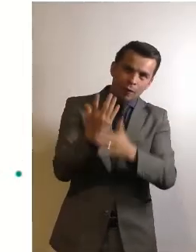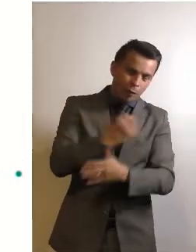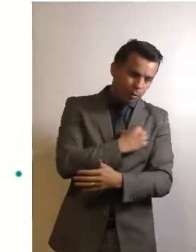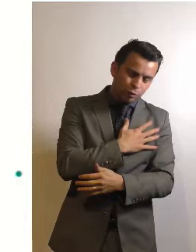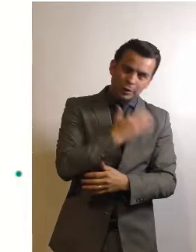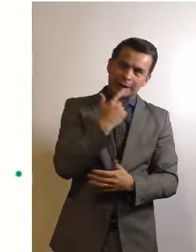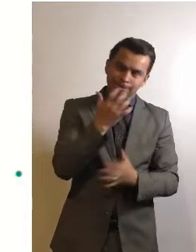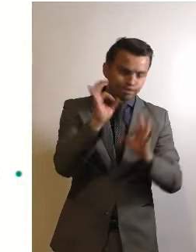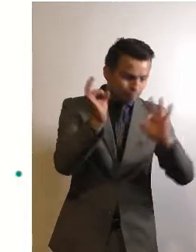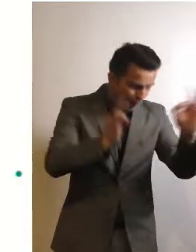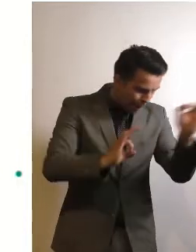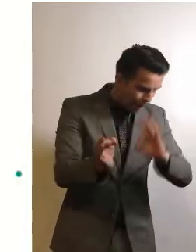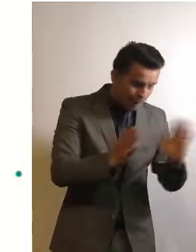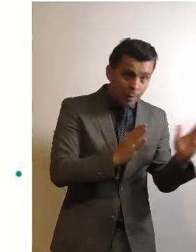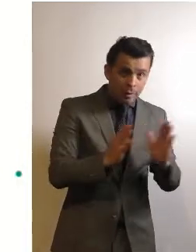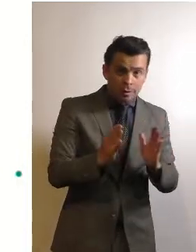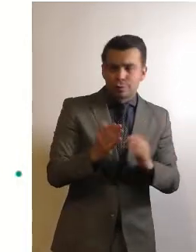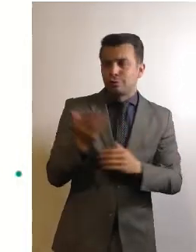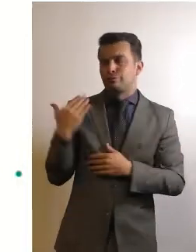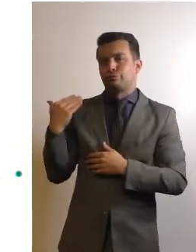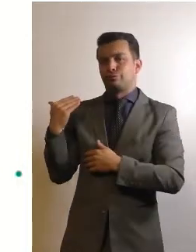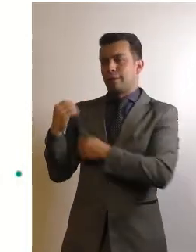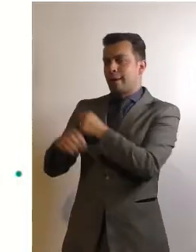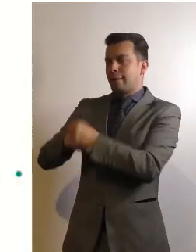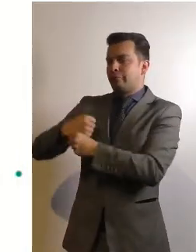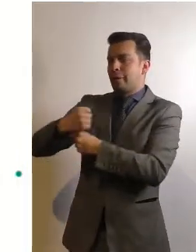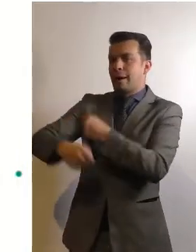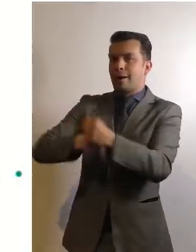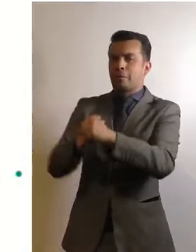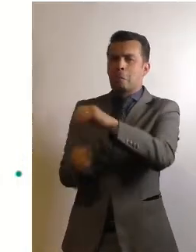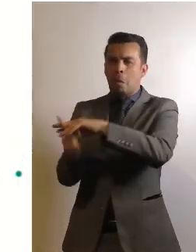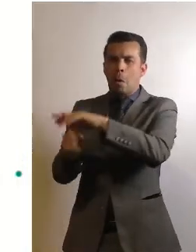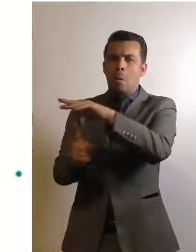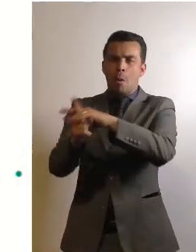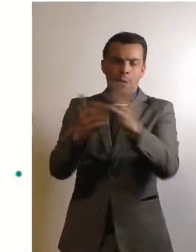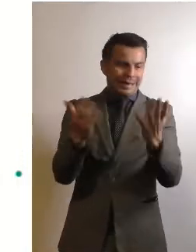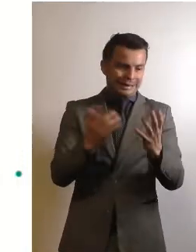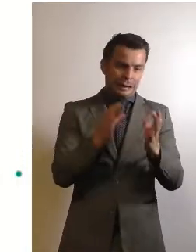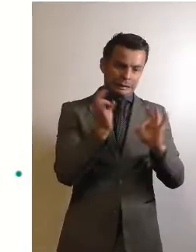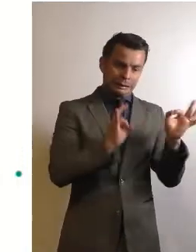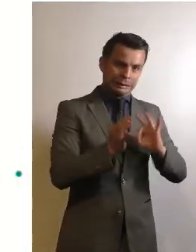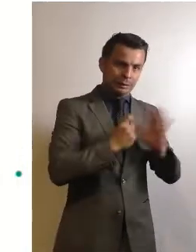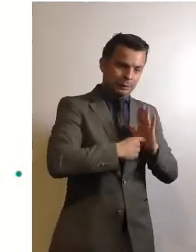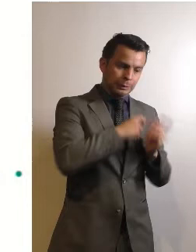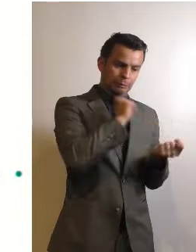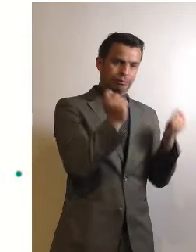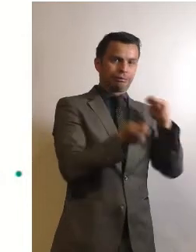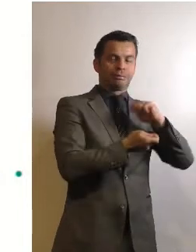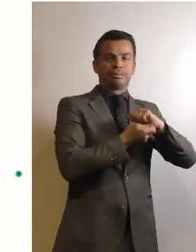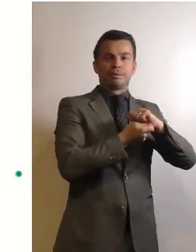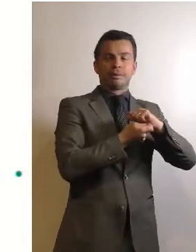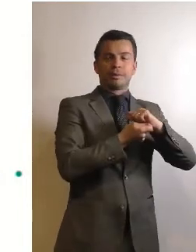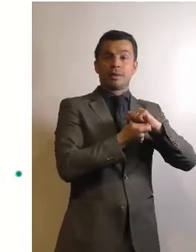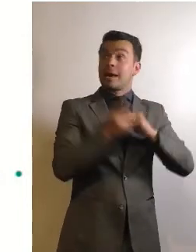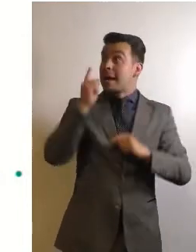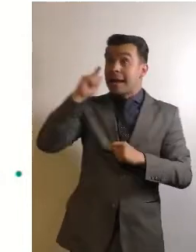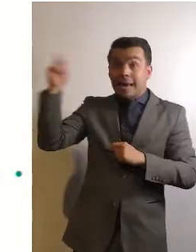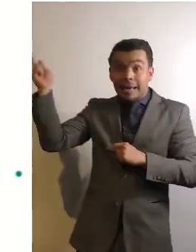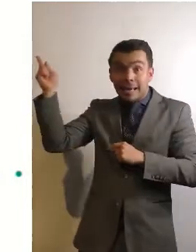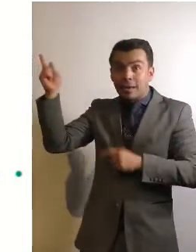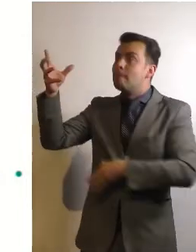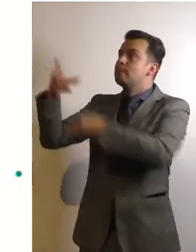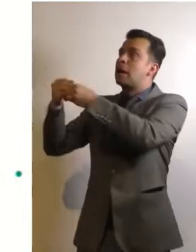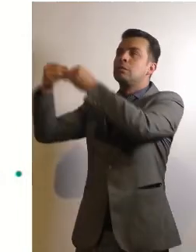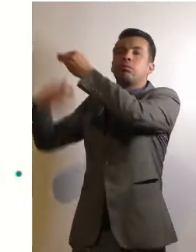presentaron en los últimos años. Y pues eso no está sumado aquí porque no estaba en el plan de desarrollo institucional,